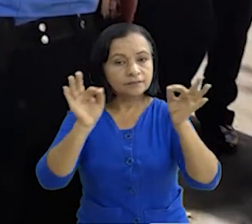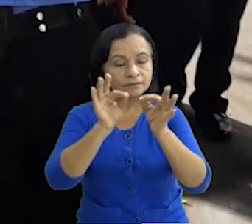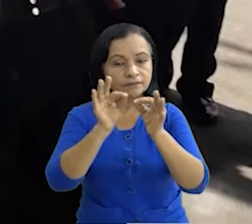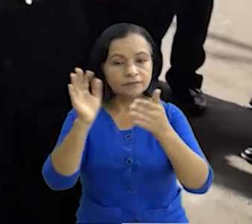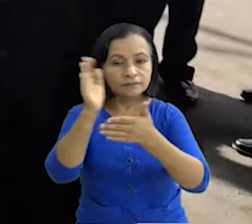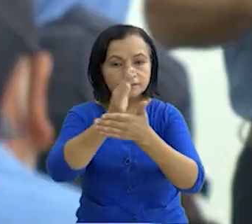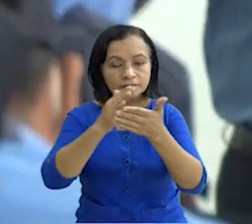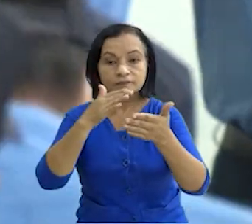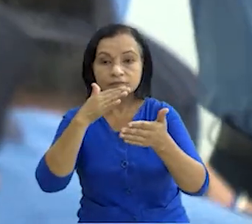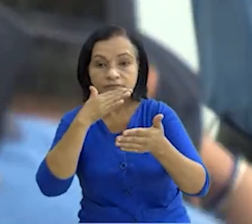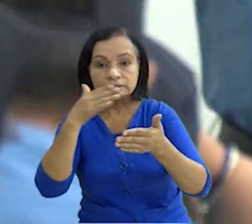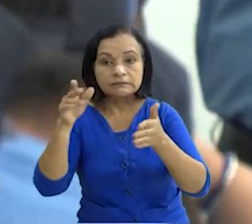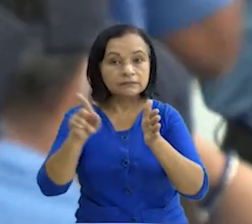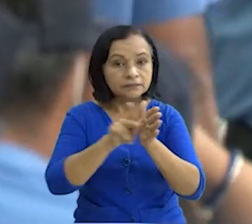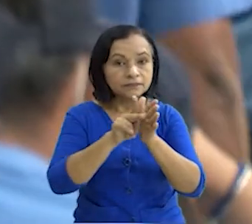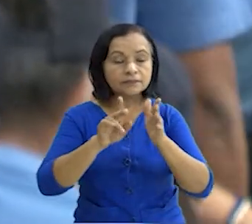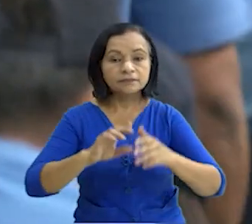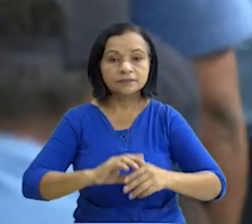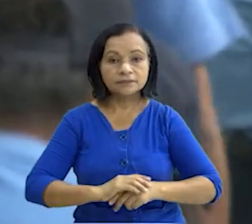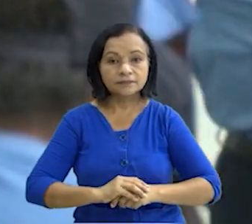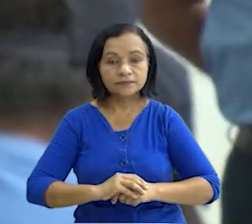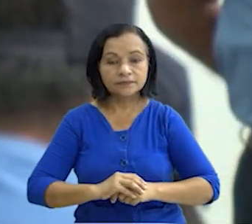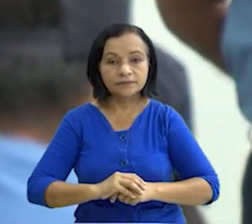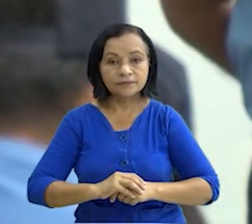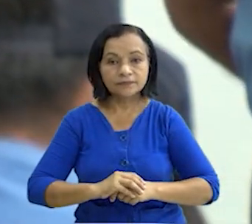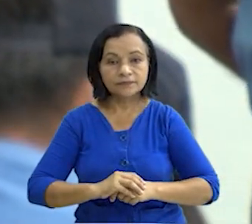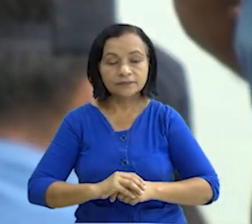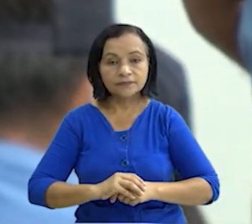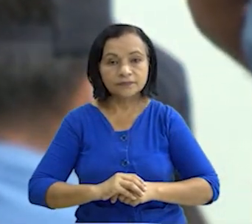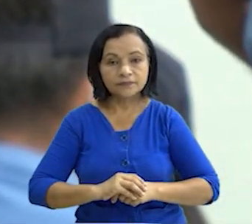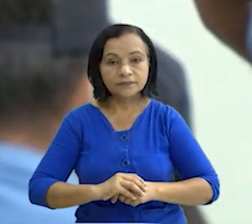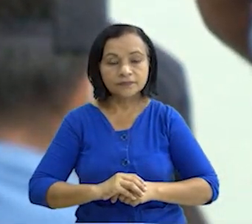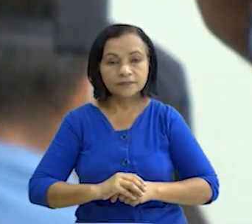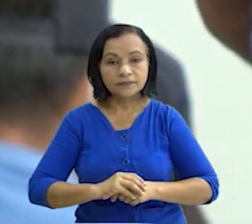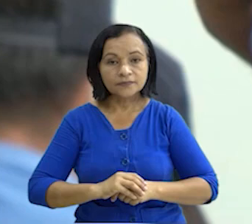en situaciones de emergencias.